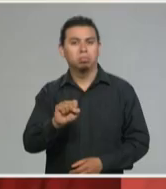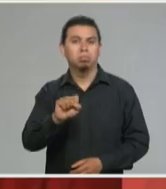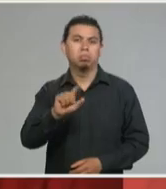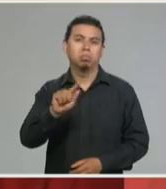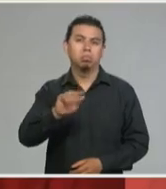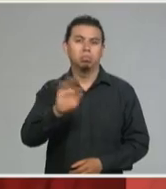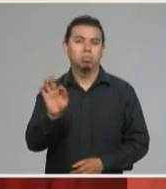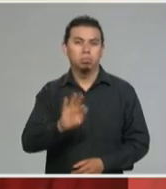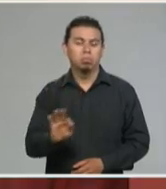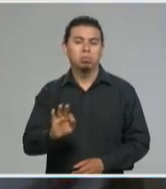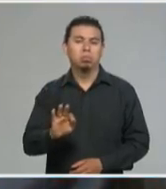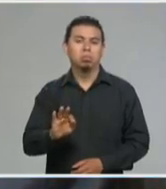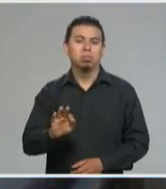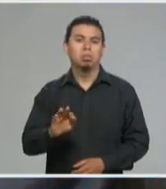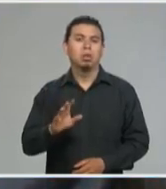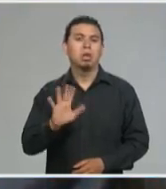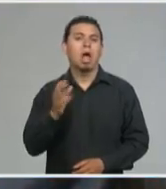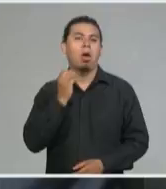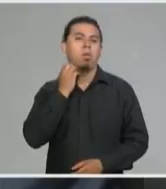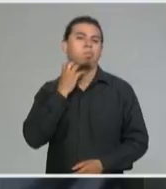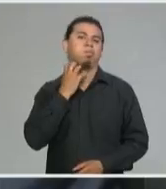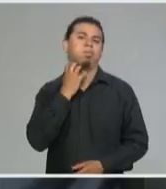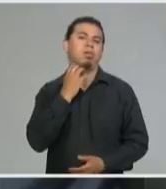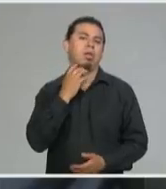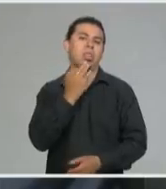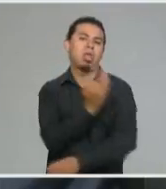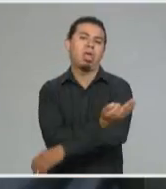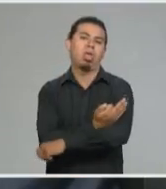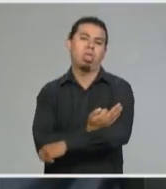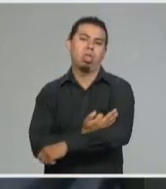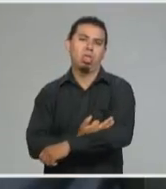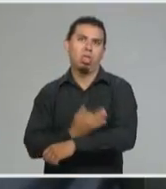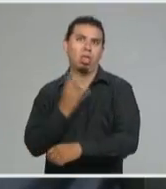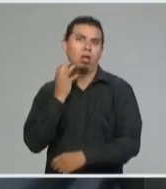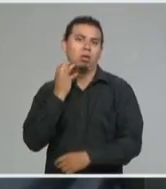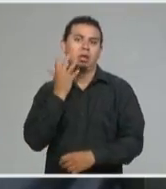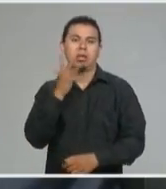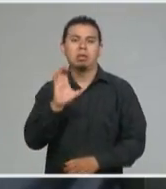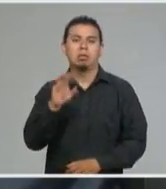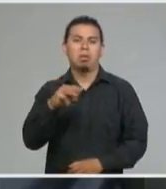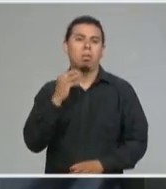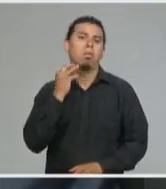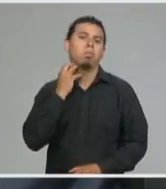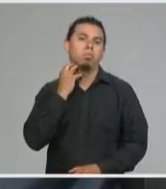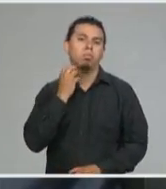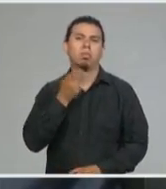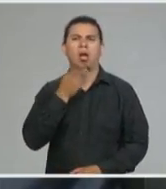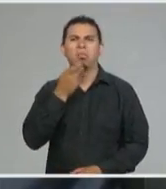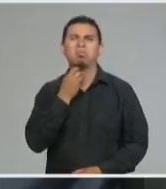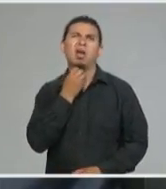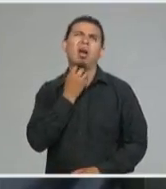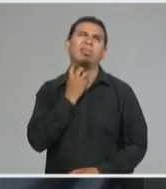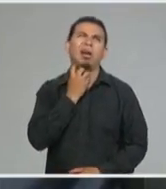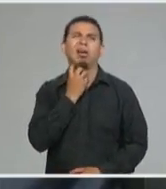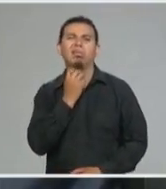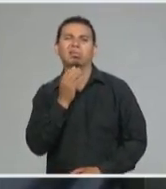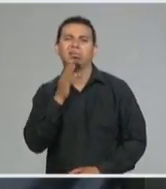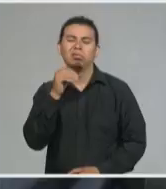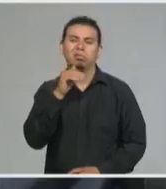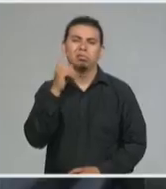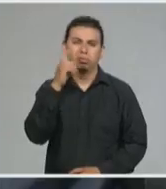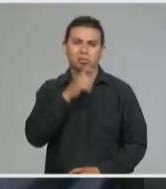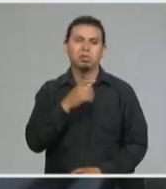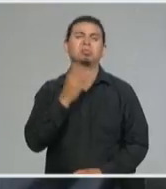60-70% de los casos con tumores muy grandes. Son tumores que son más de 10 centímetros, abarcando la boca, la cara, pues